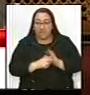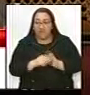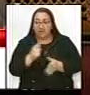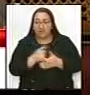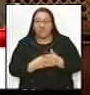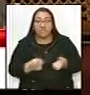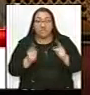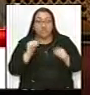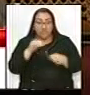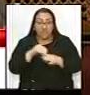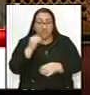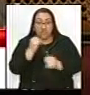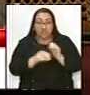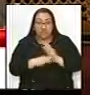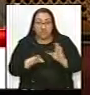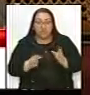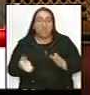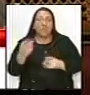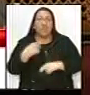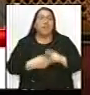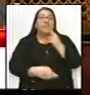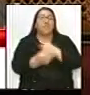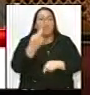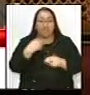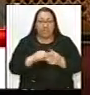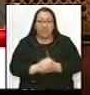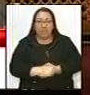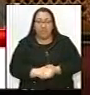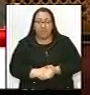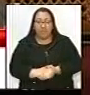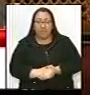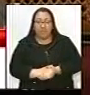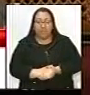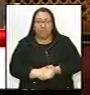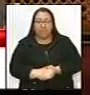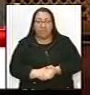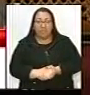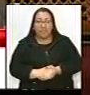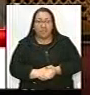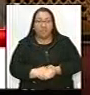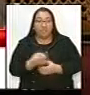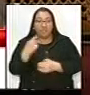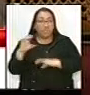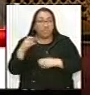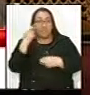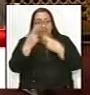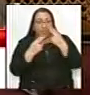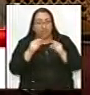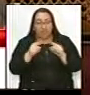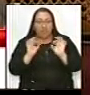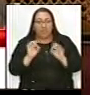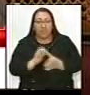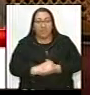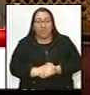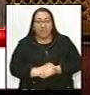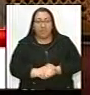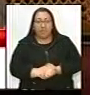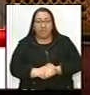cuando estén culminadas van a regresar al estado para hacer a su vez licitadas de ser el caso